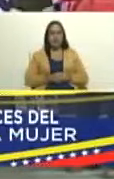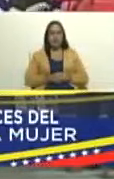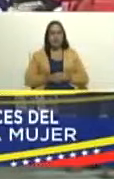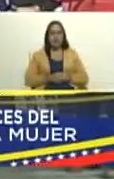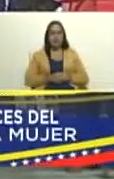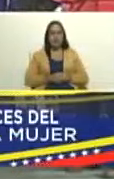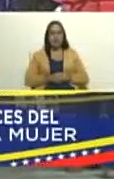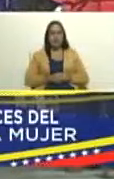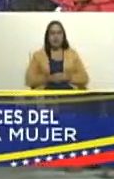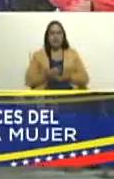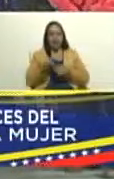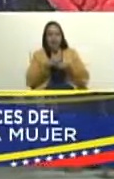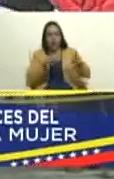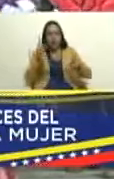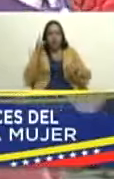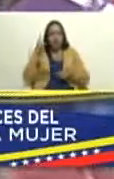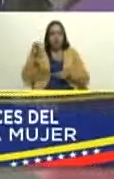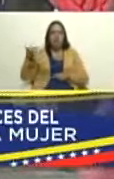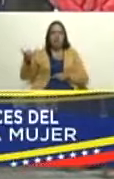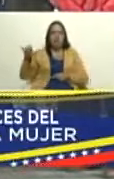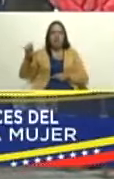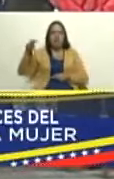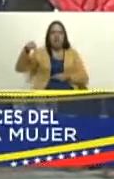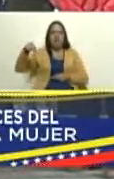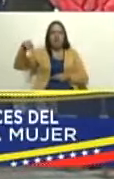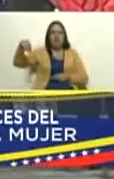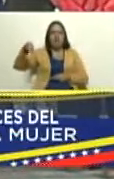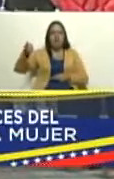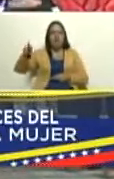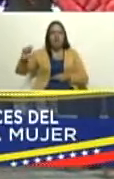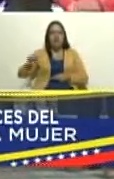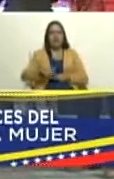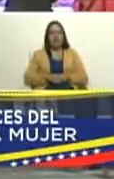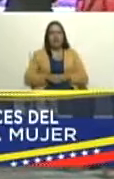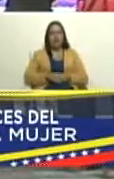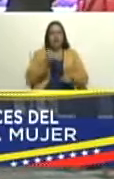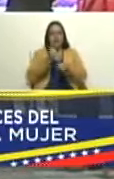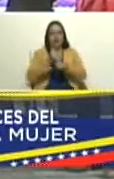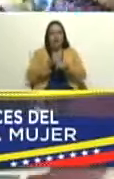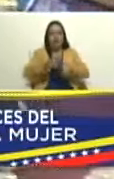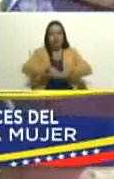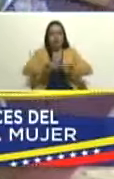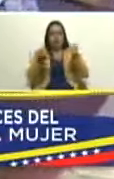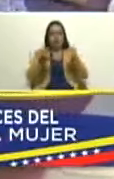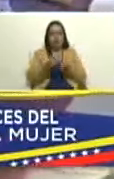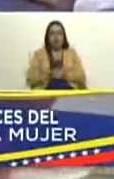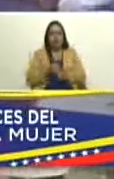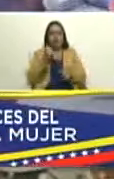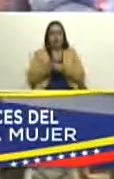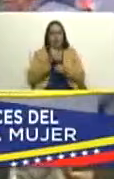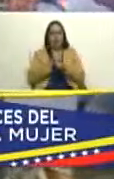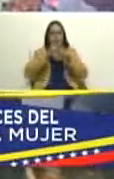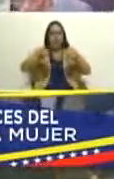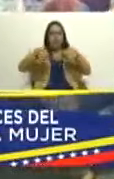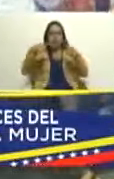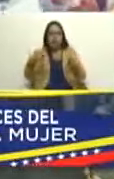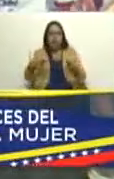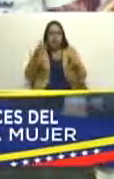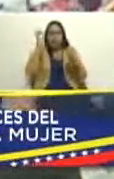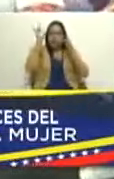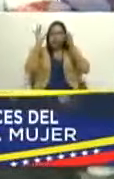Y Yenmira Briseño, panadería, pues. Trabajo, creatividad, innovación